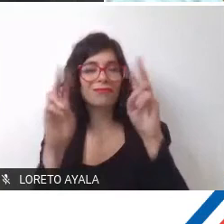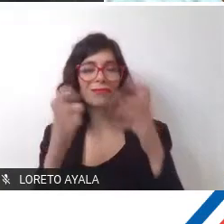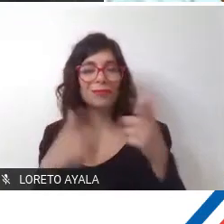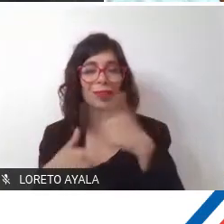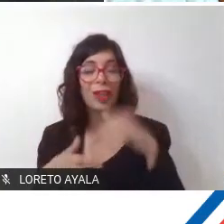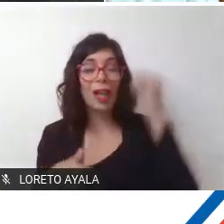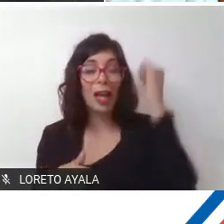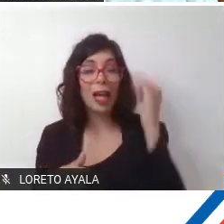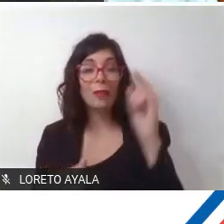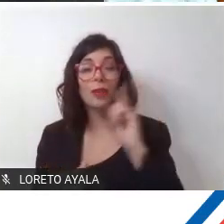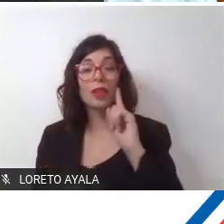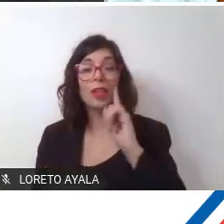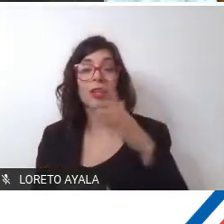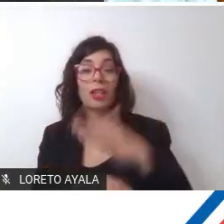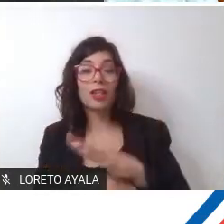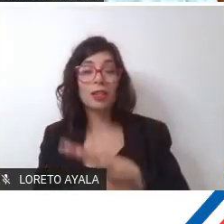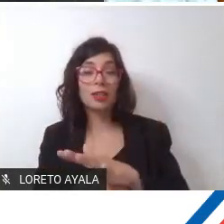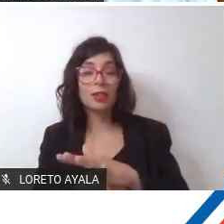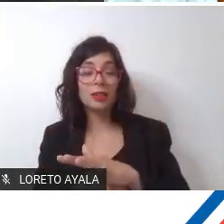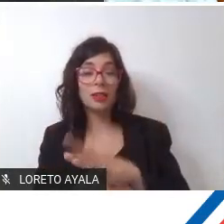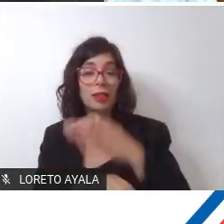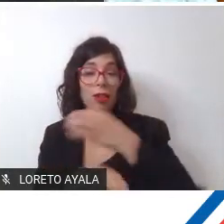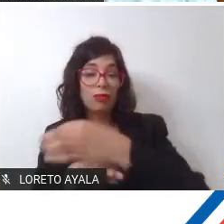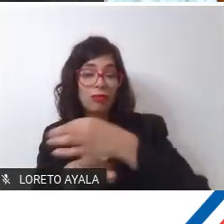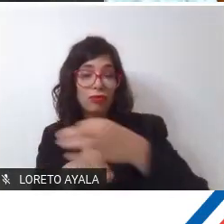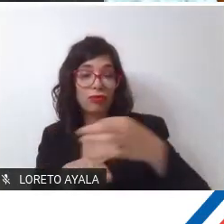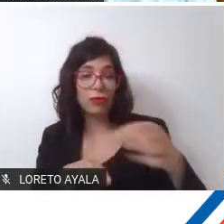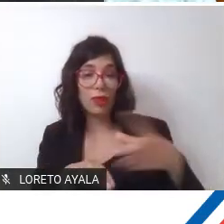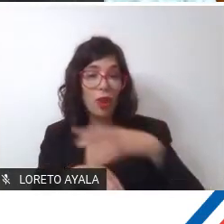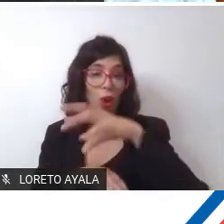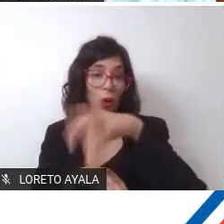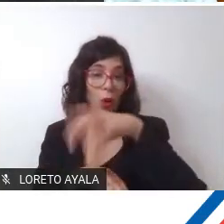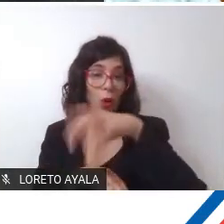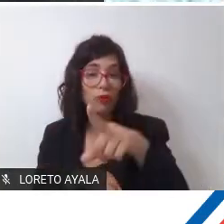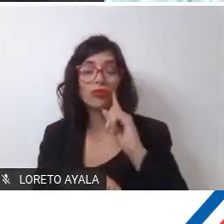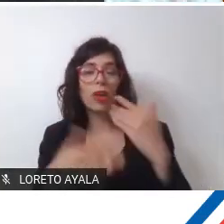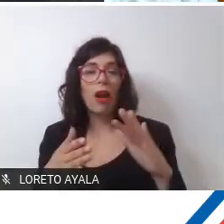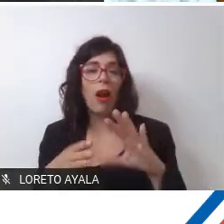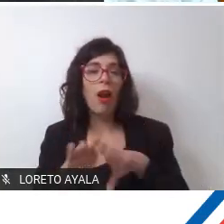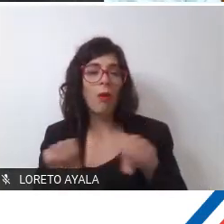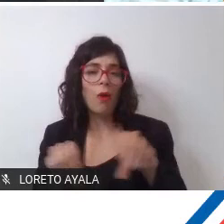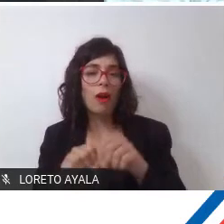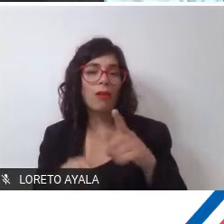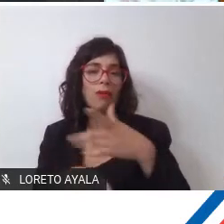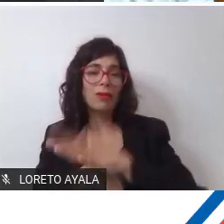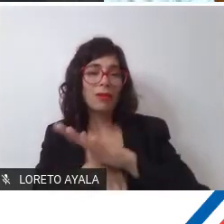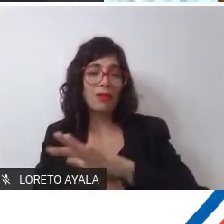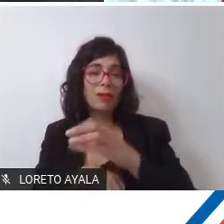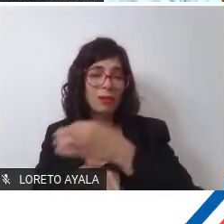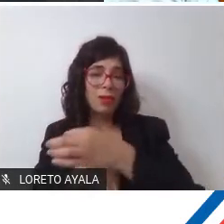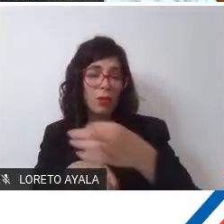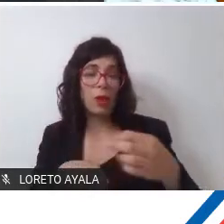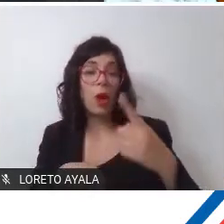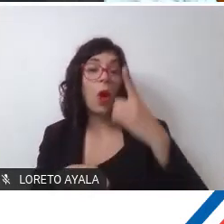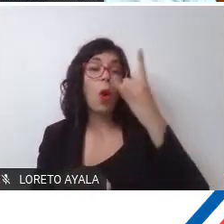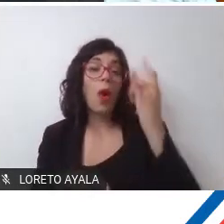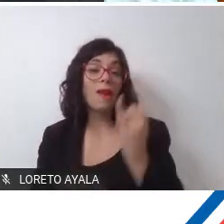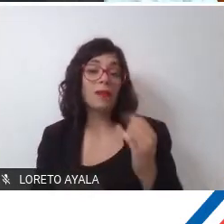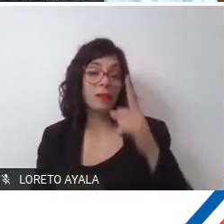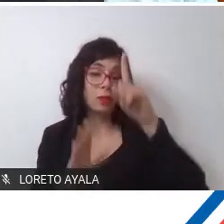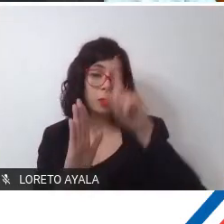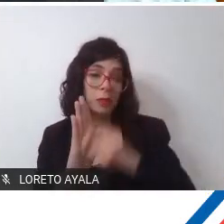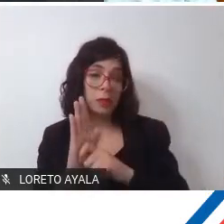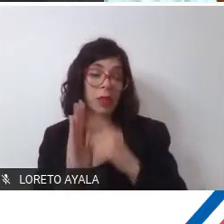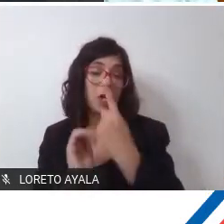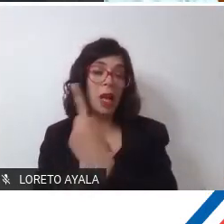tiene 15 comunas, y tenemos un acuerdo con las 15 comunas que una vez al mes, progresivamente cada comuna se va a hacer